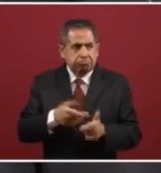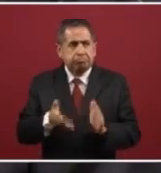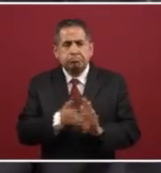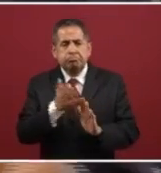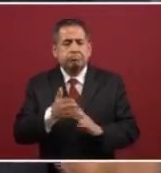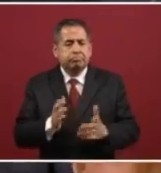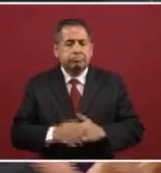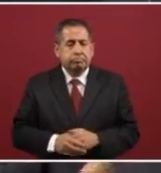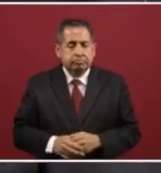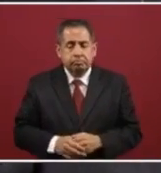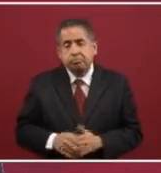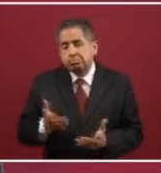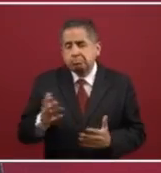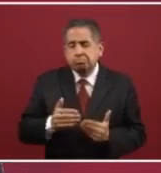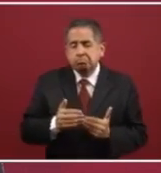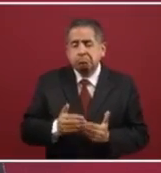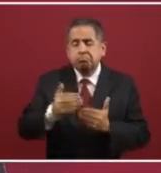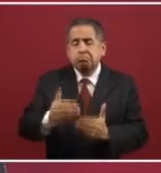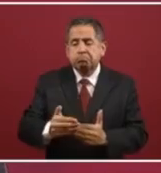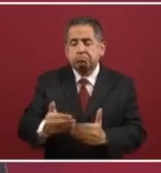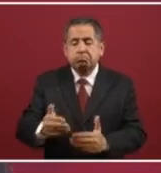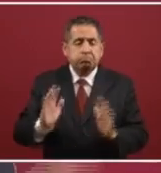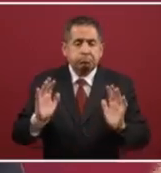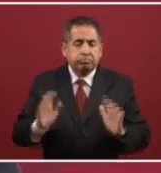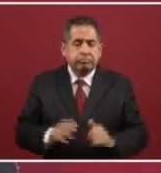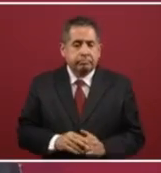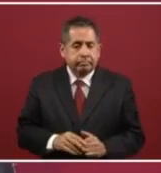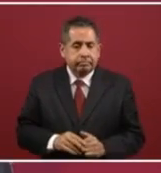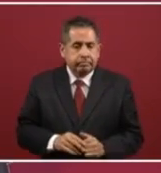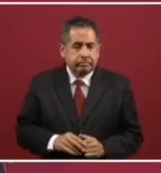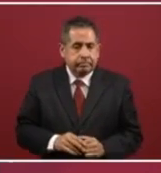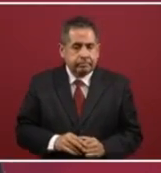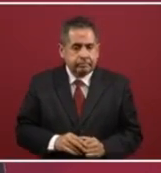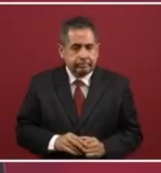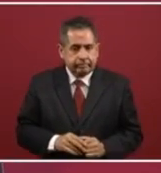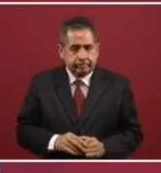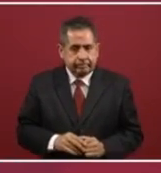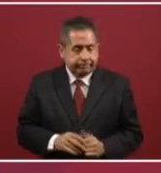es lo único y además